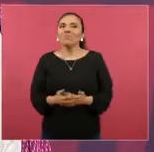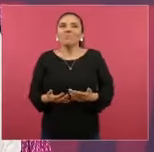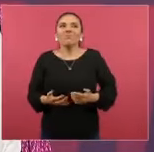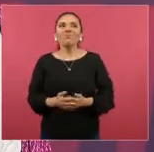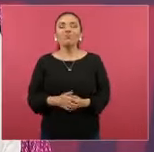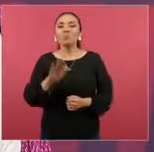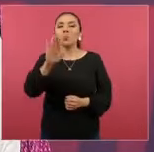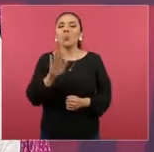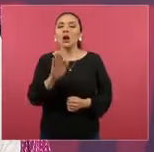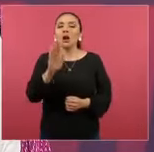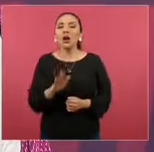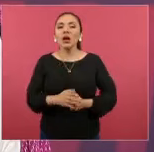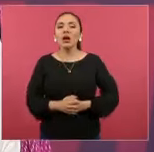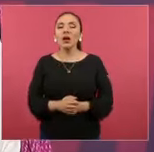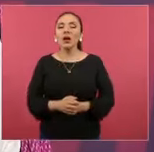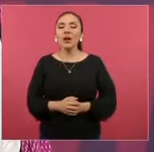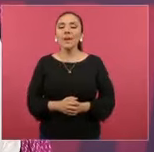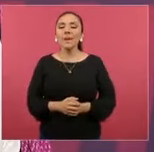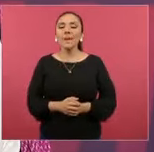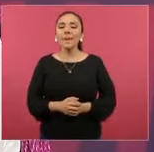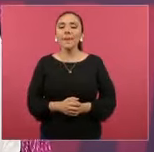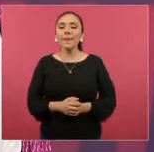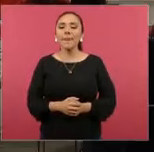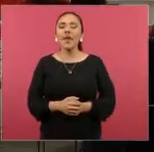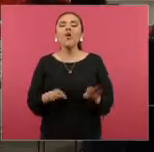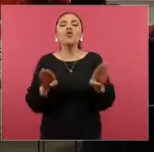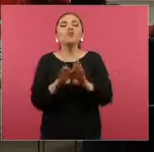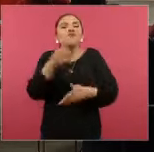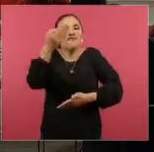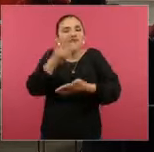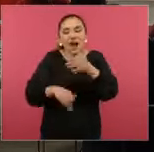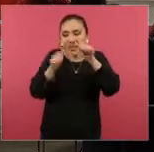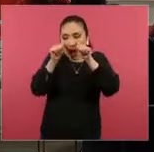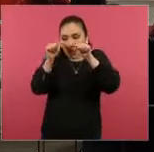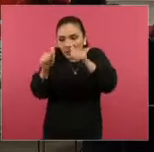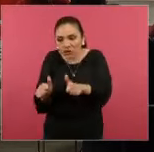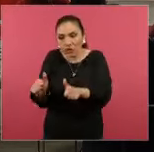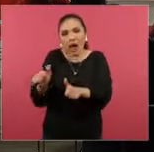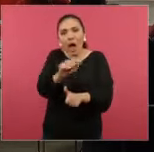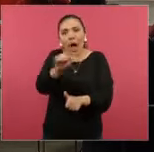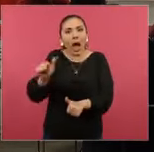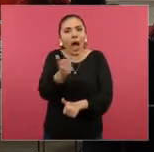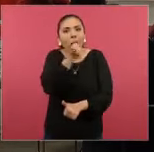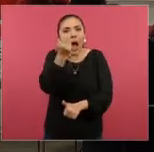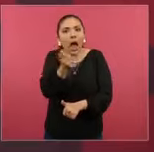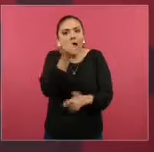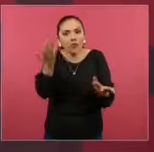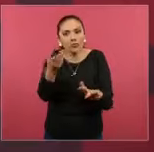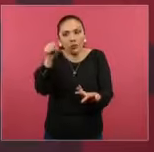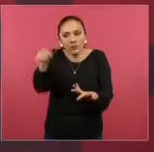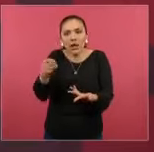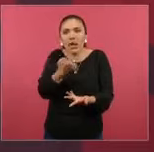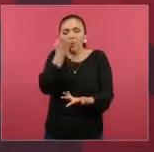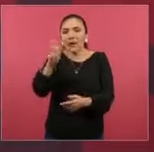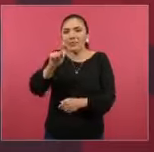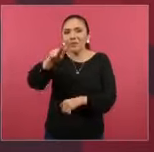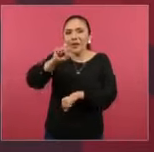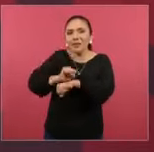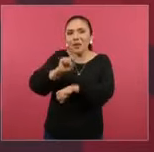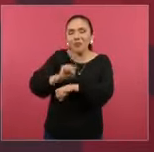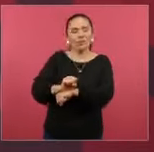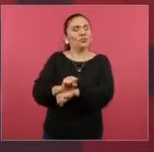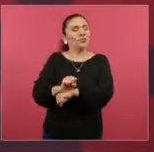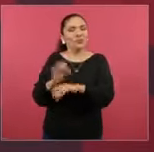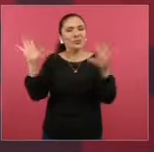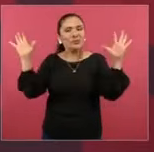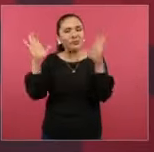una, digamos, no ponerle atención a la necesidad de todas esas alumnas y alumnos de las secundarias era